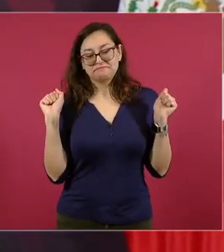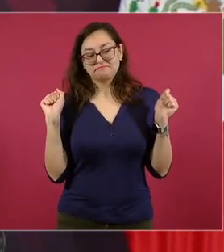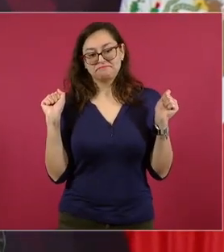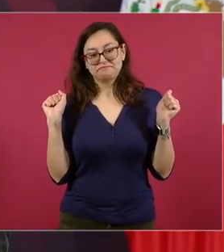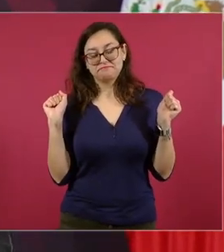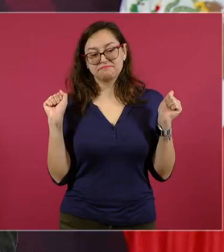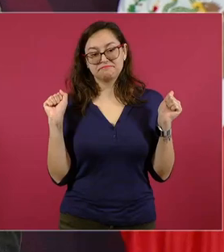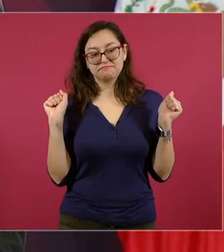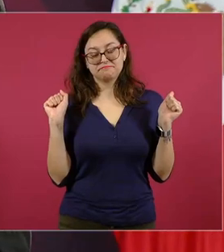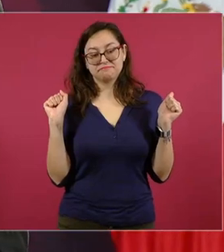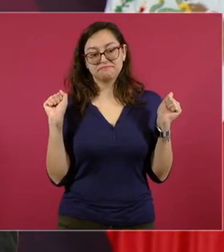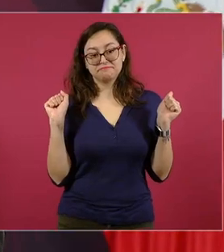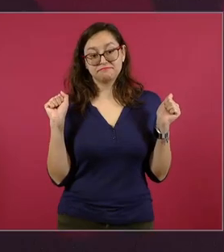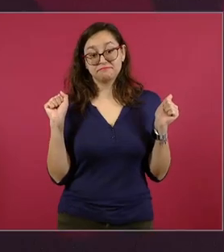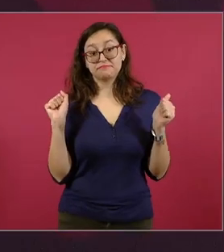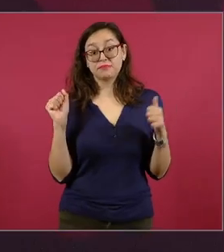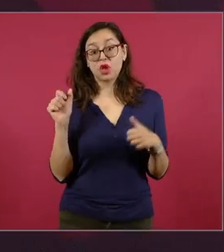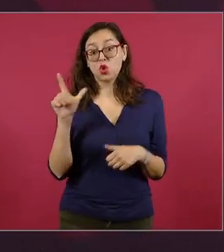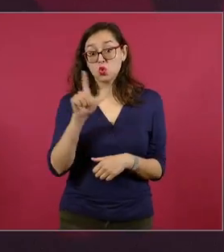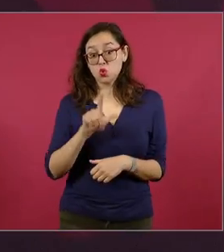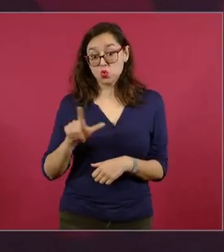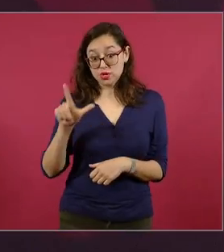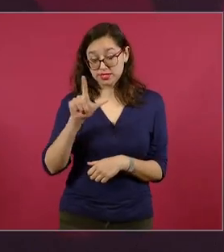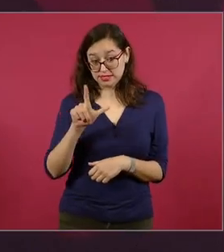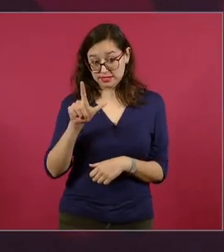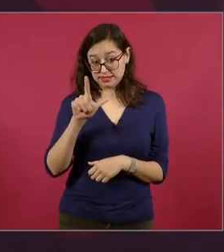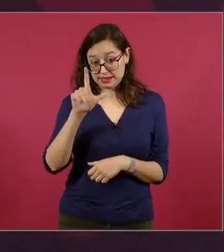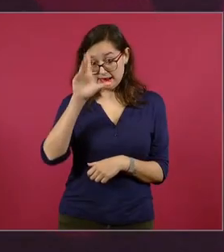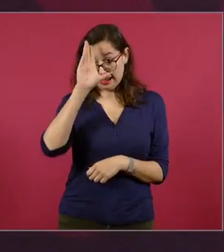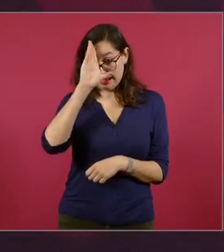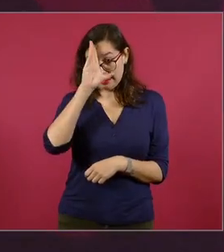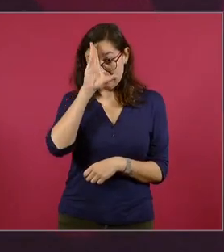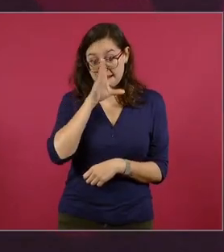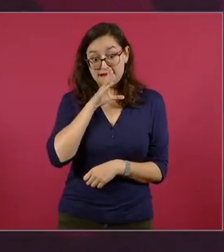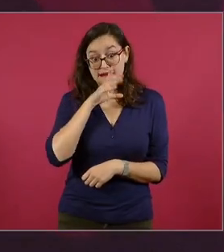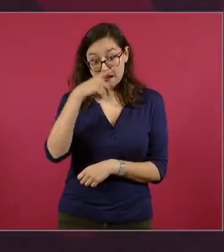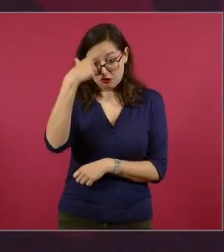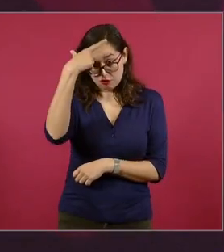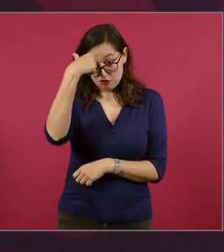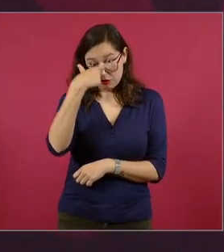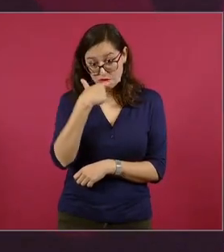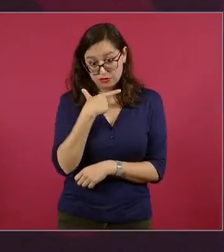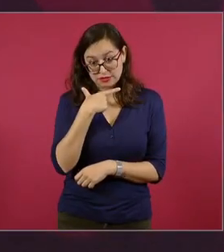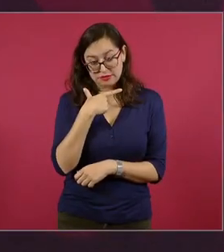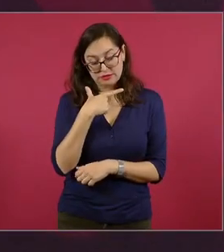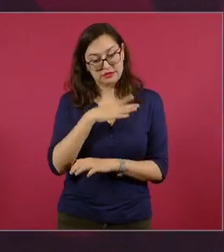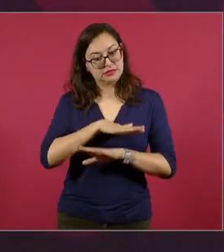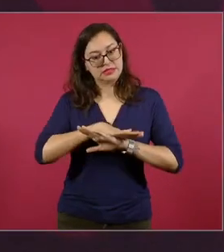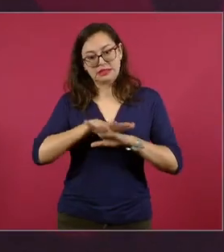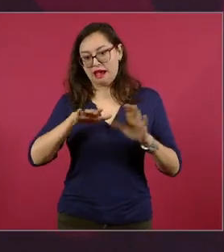porque ya a las 12 de la noche ya se entrega